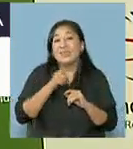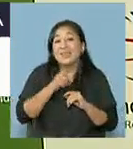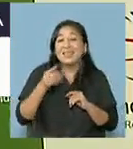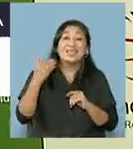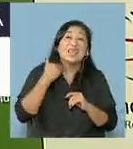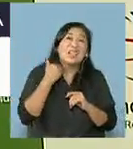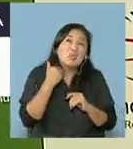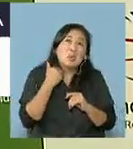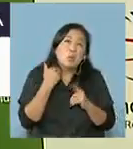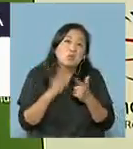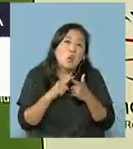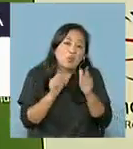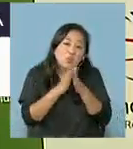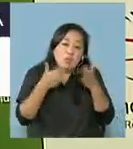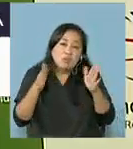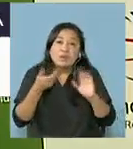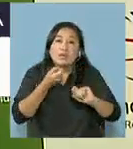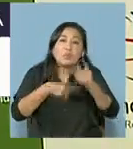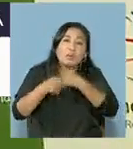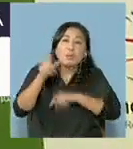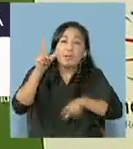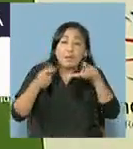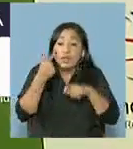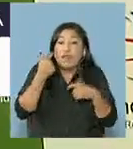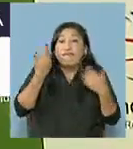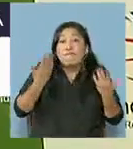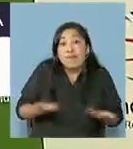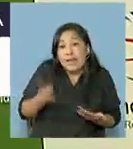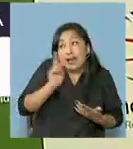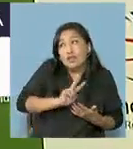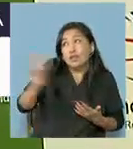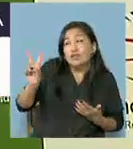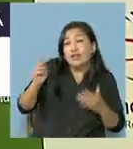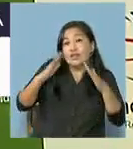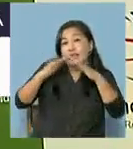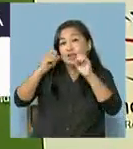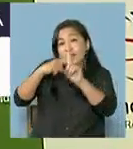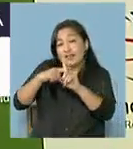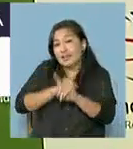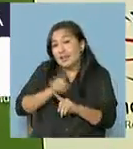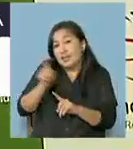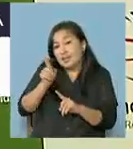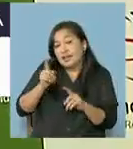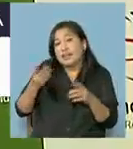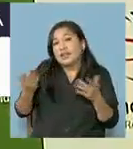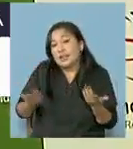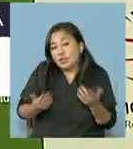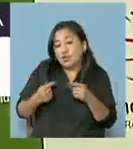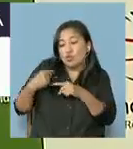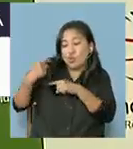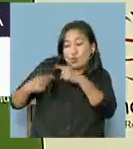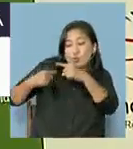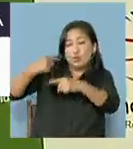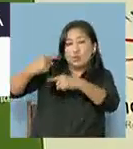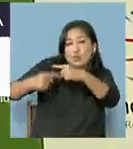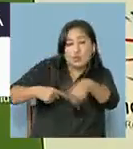libro, folleto, catálogo, también lo pondremos a la venta para que la gente vea que lo que está apreciando es una cosa de un proceso